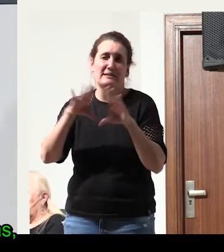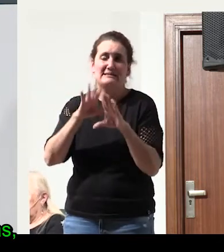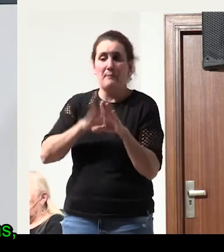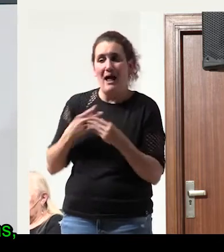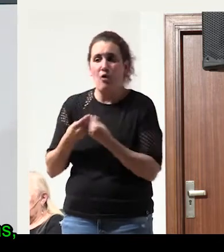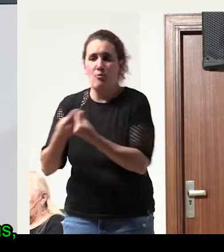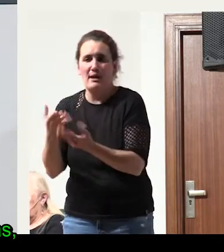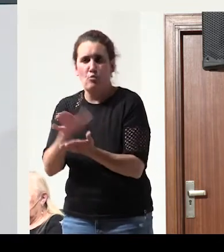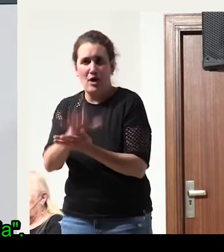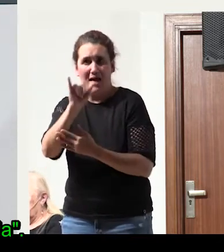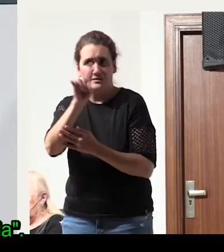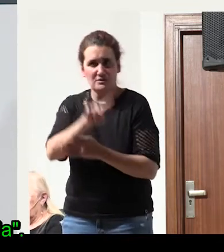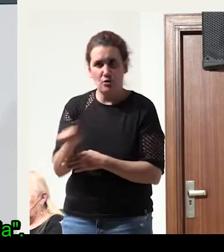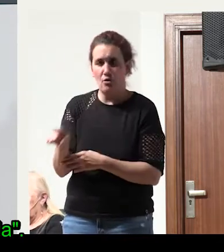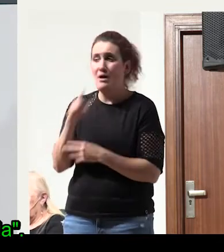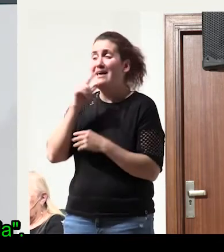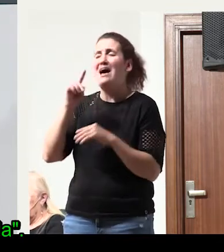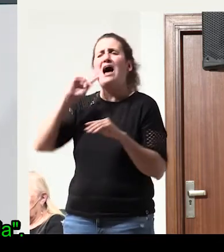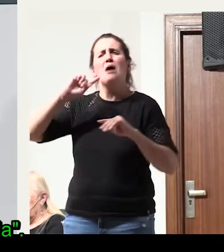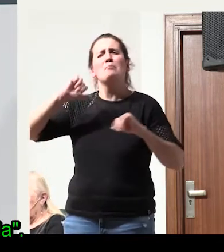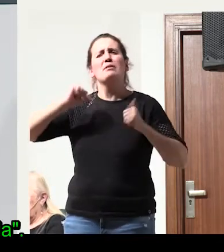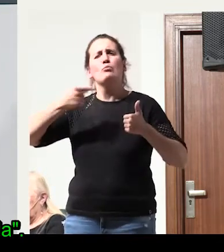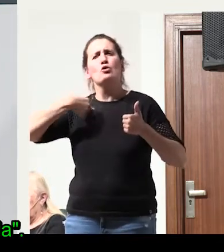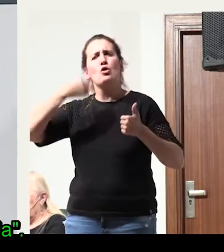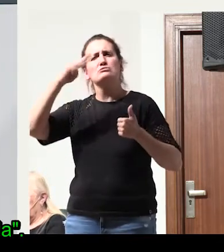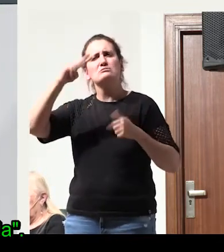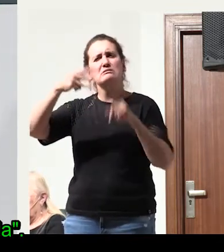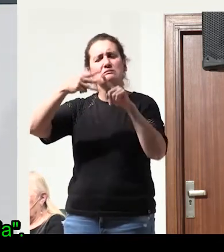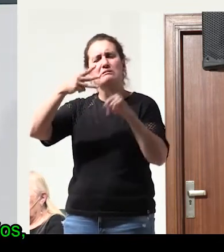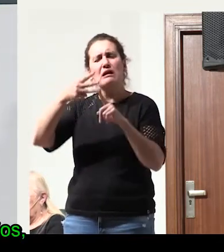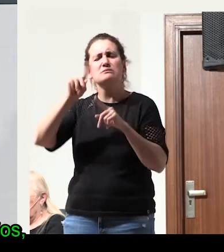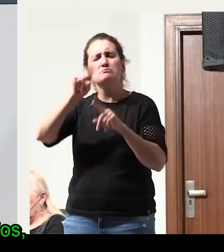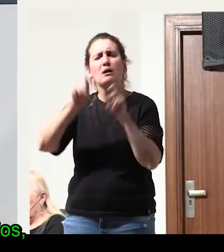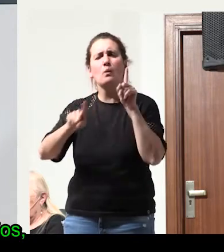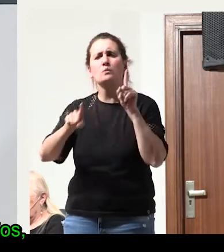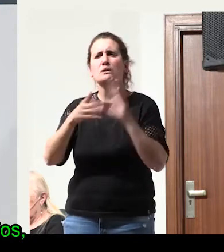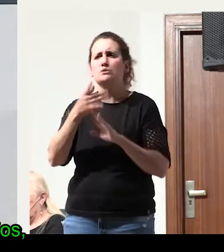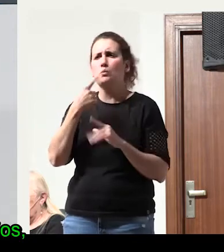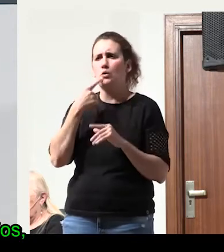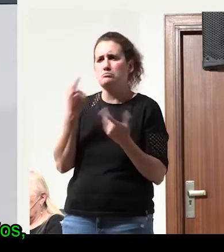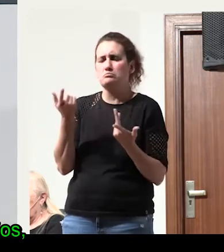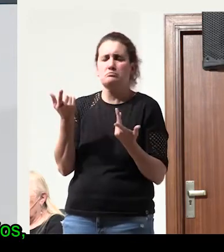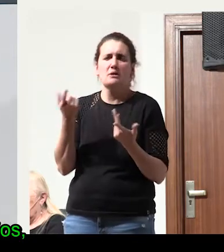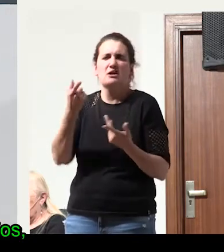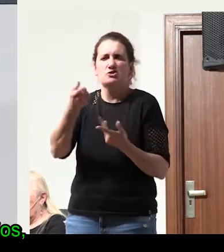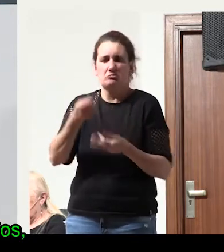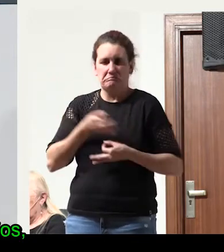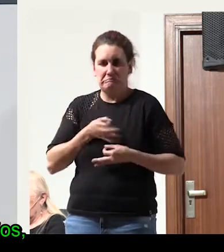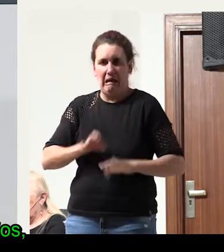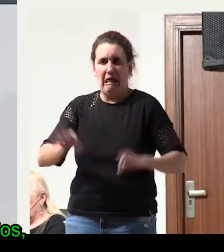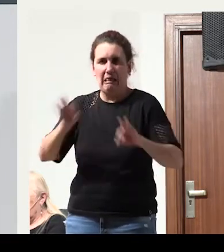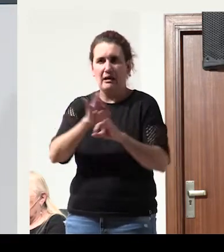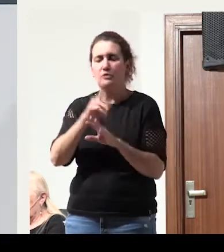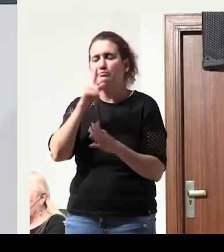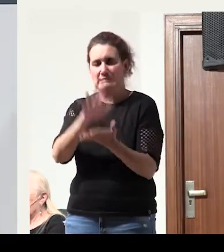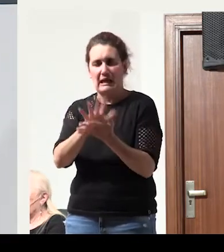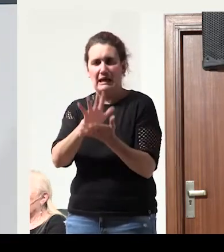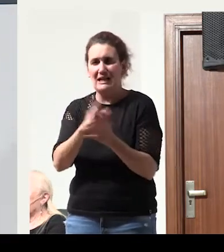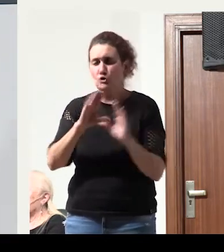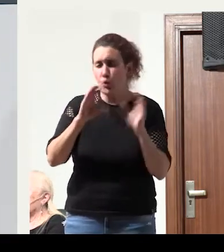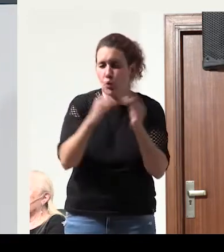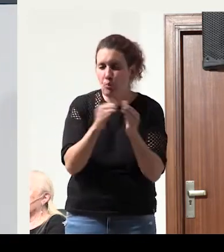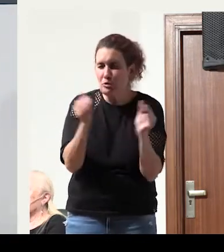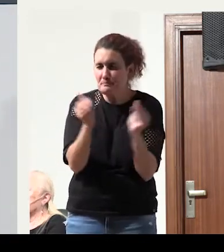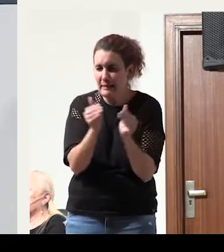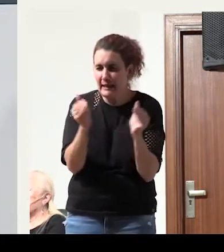cuando hice las tres preguntas, algunas dijeron, eso no nos va a dar para nada. Bueno, le dije, tranquilas, vamos a hacer grupos pequeños, primero vamos a